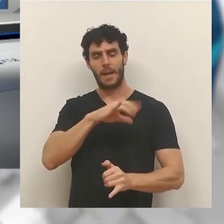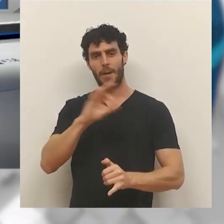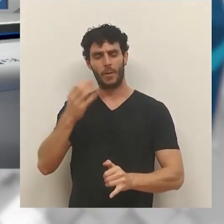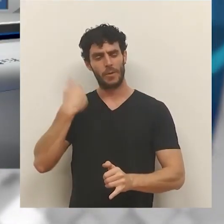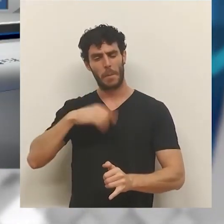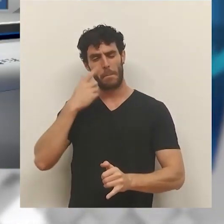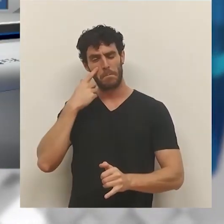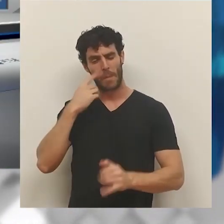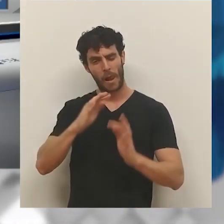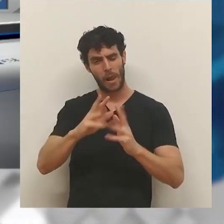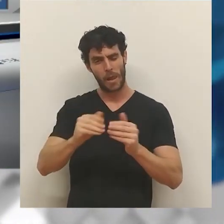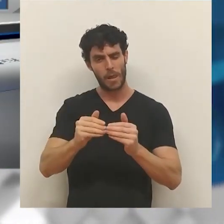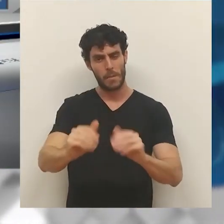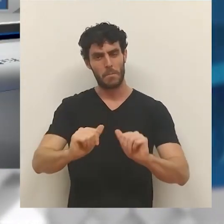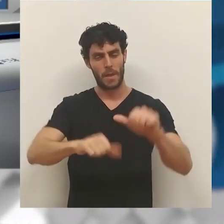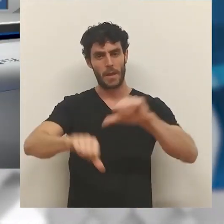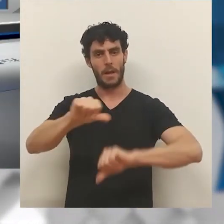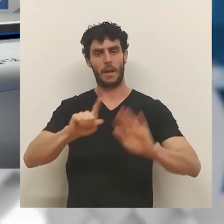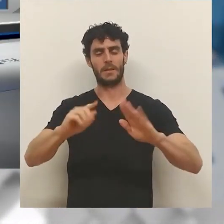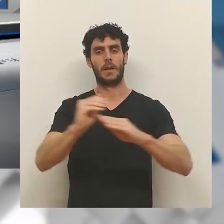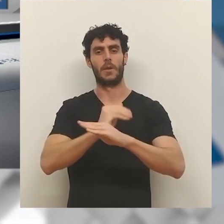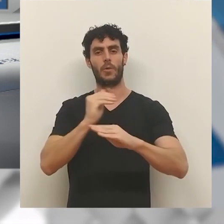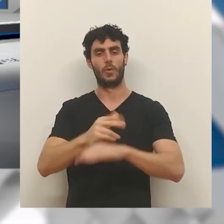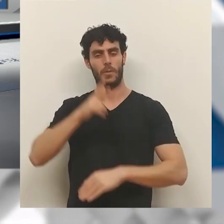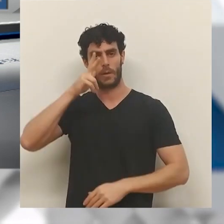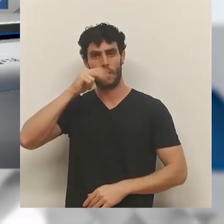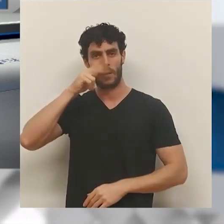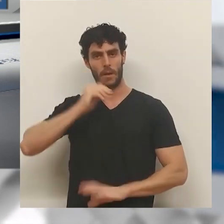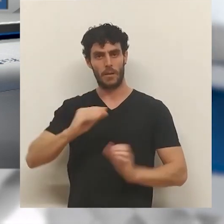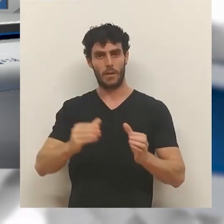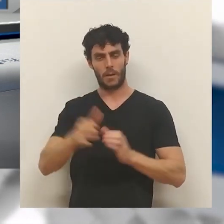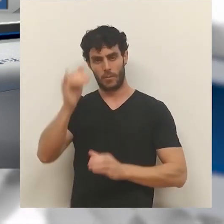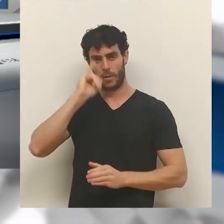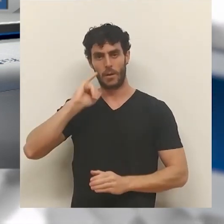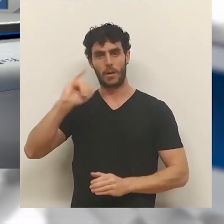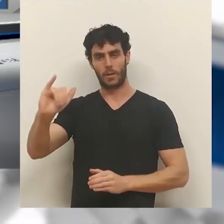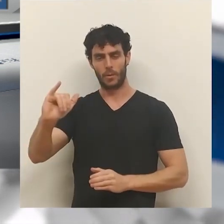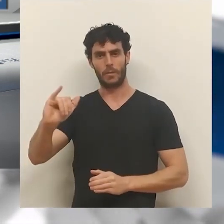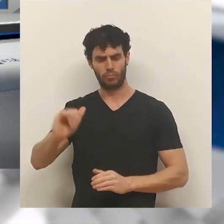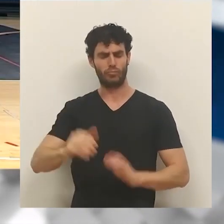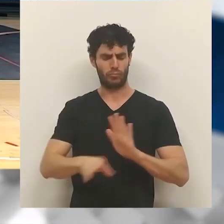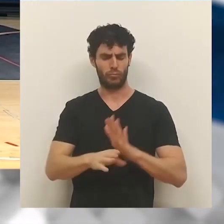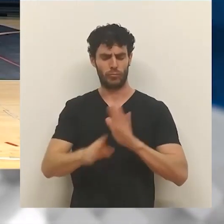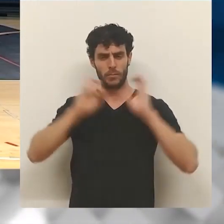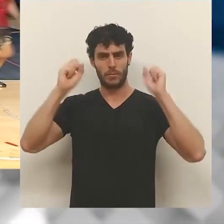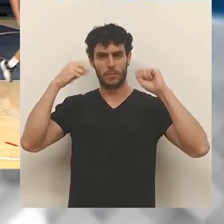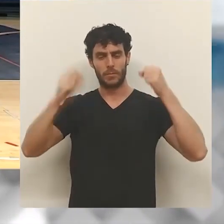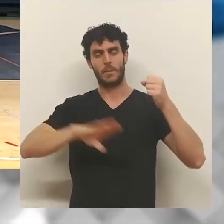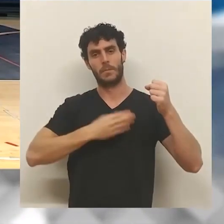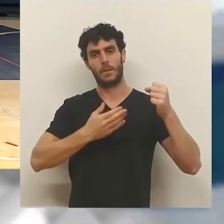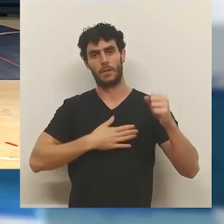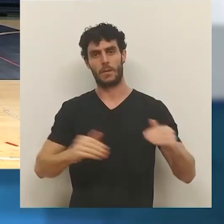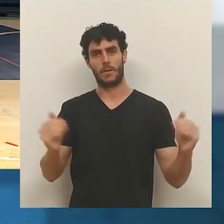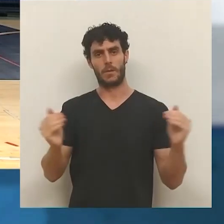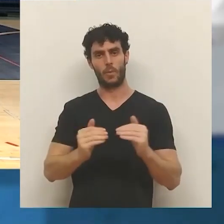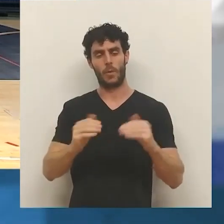El Río Verde Clavijo ya cuenta los días que le faltan para su debut liguero del próximo 6 de octubre en Alicante. La plantilla riojana continúa con